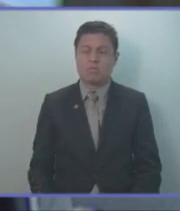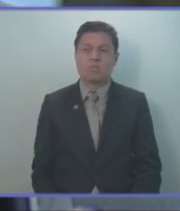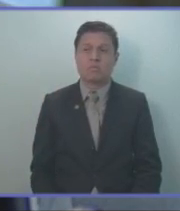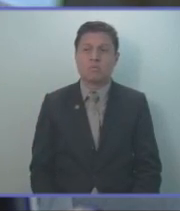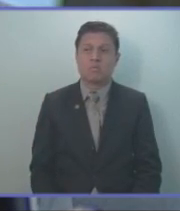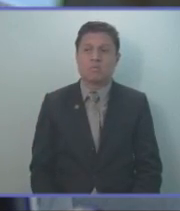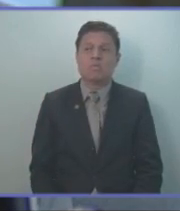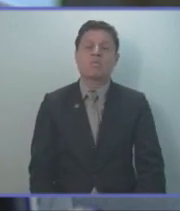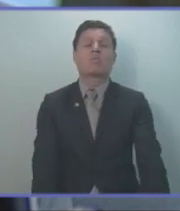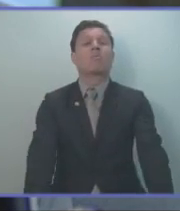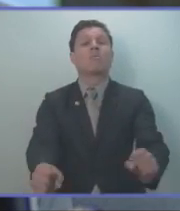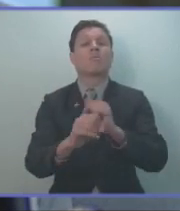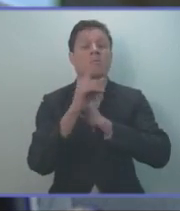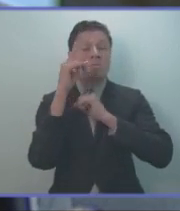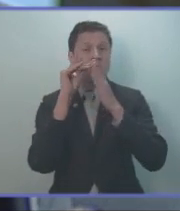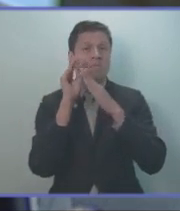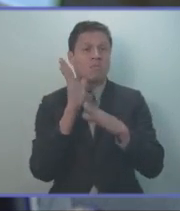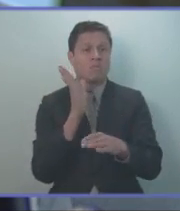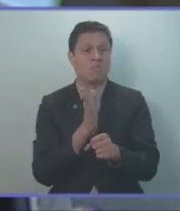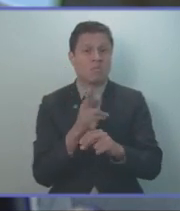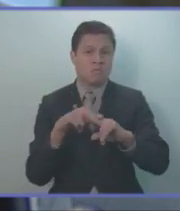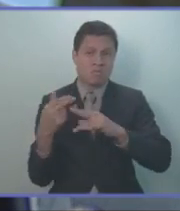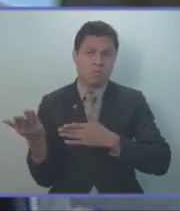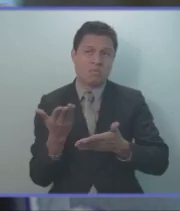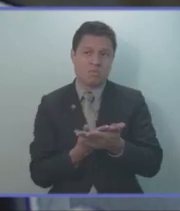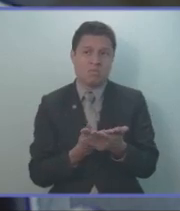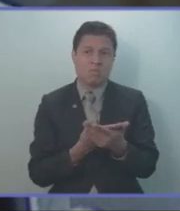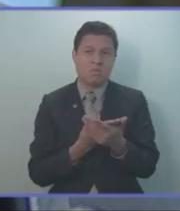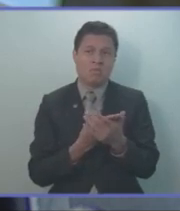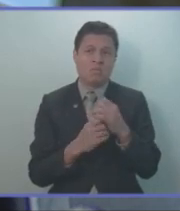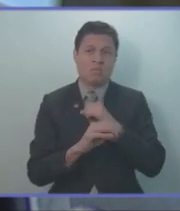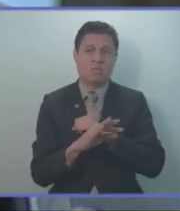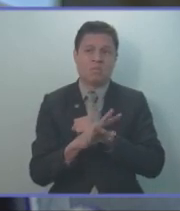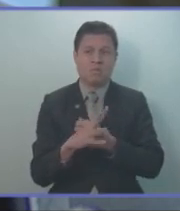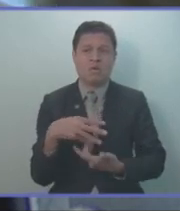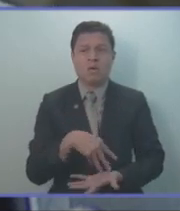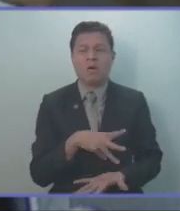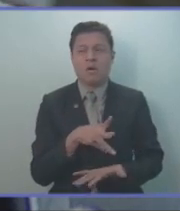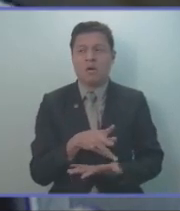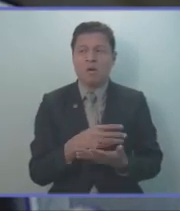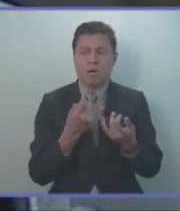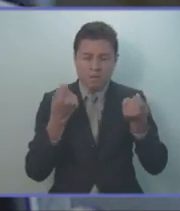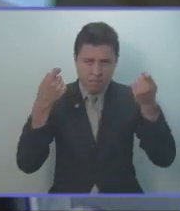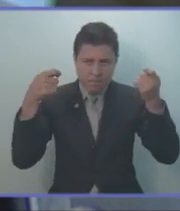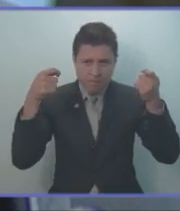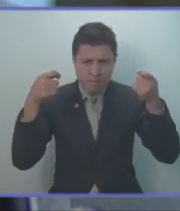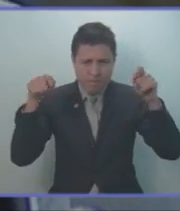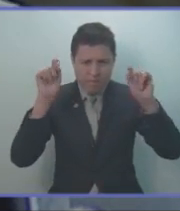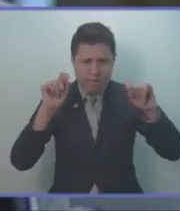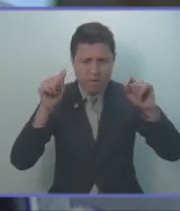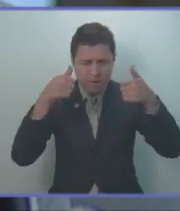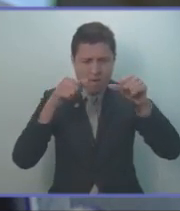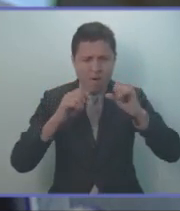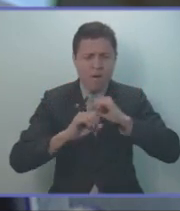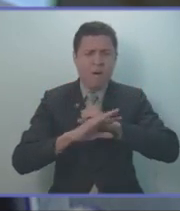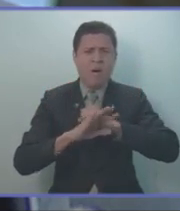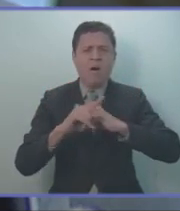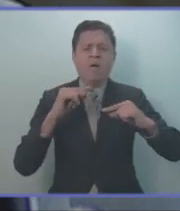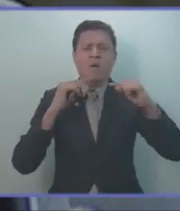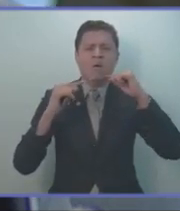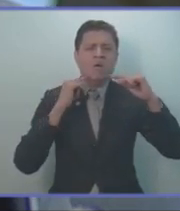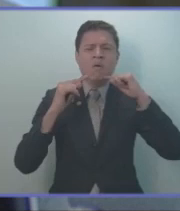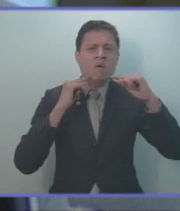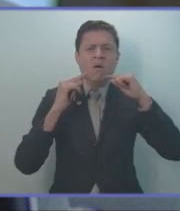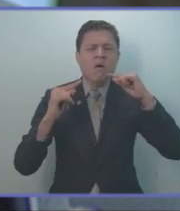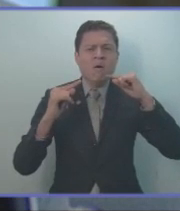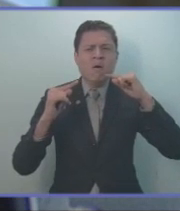1371-3-2014-1, moción de diputados de Arena en el sentido se emita un pronunciamiento público reiterando la plena soberanía